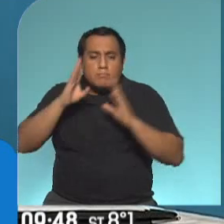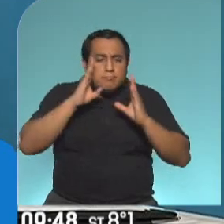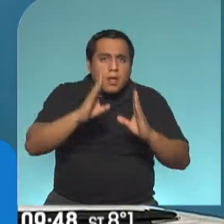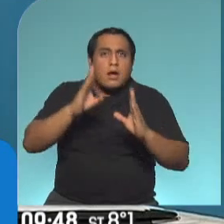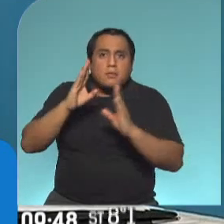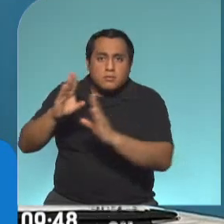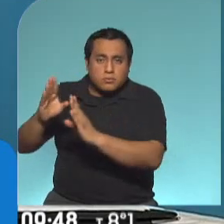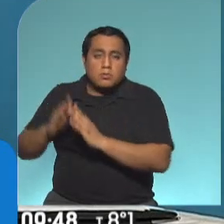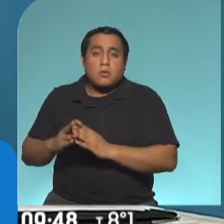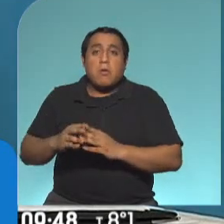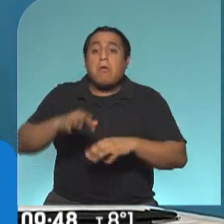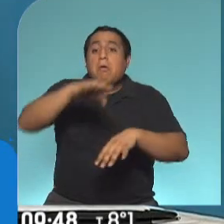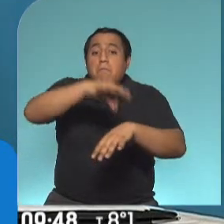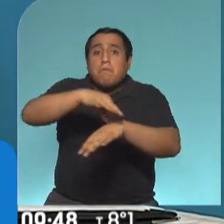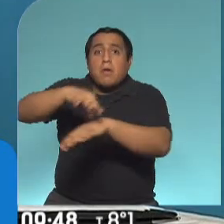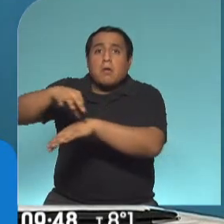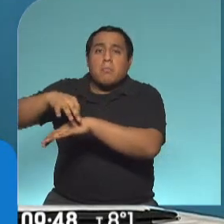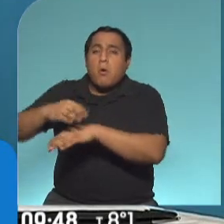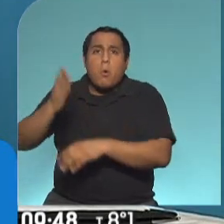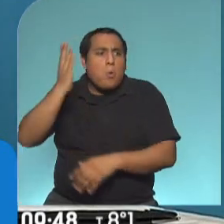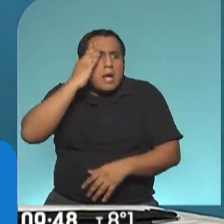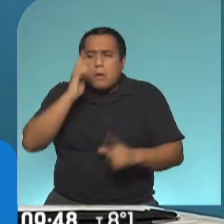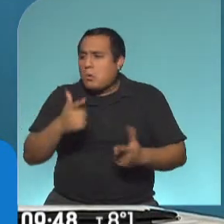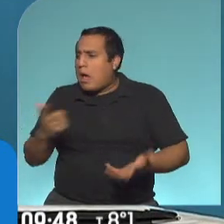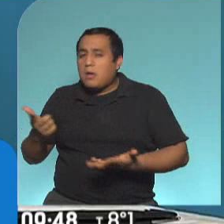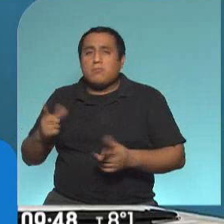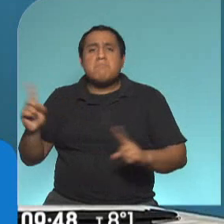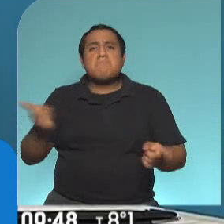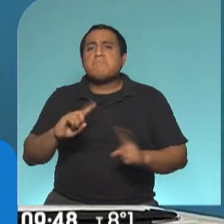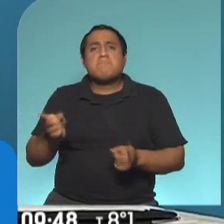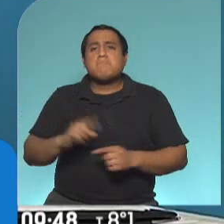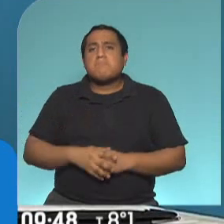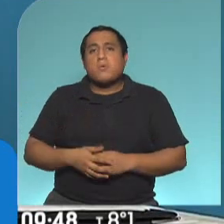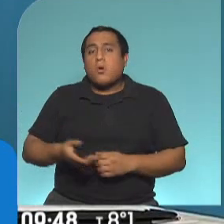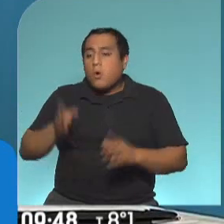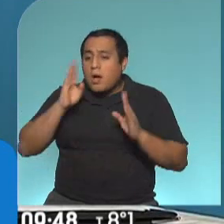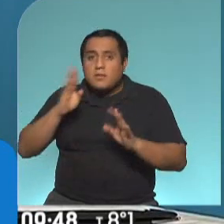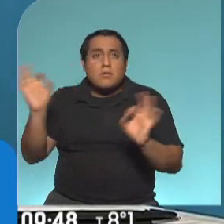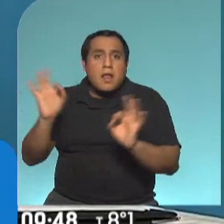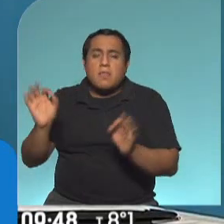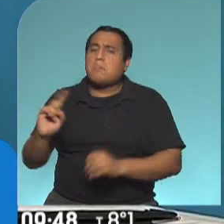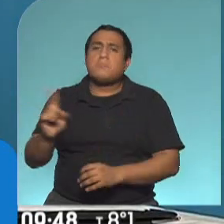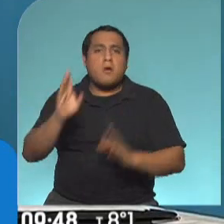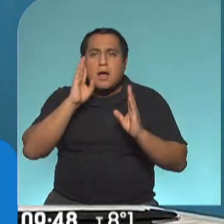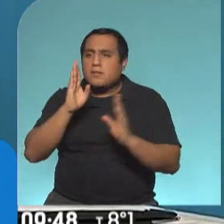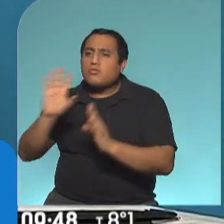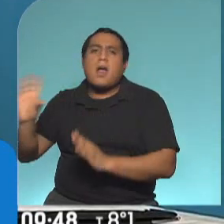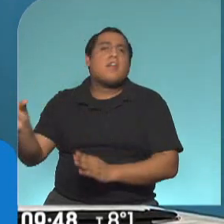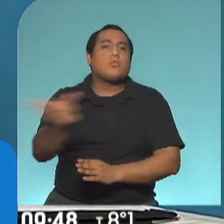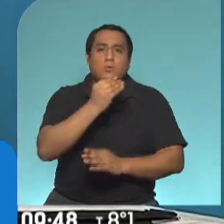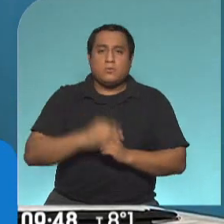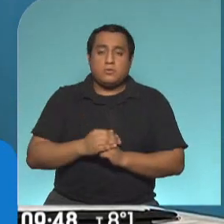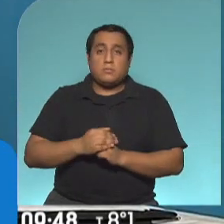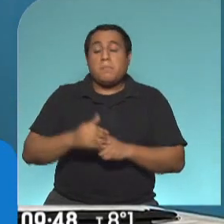ningún enfermo se ha quedado sin cama en ningún enfermo se ha quedado sin atención en resumen la